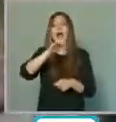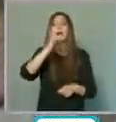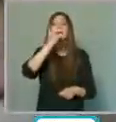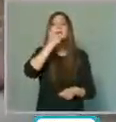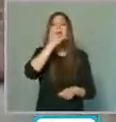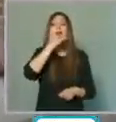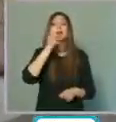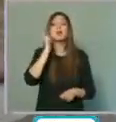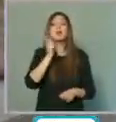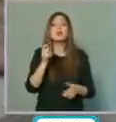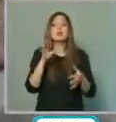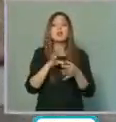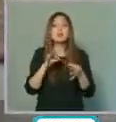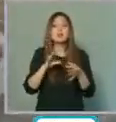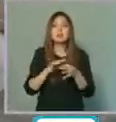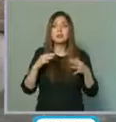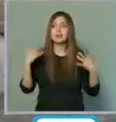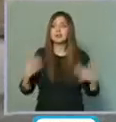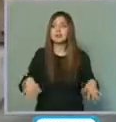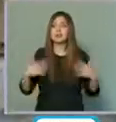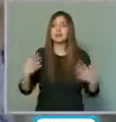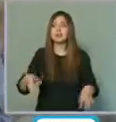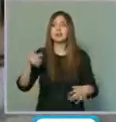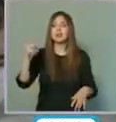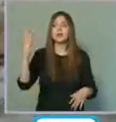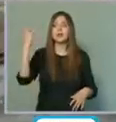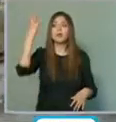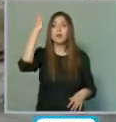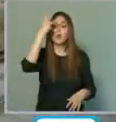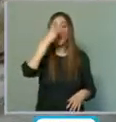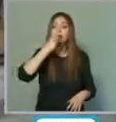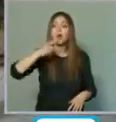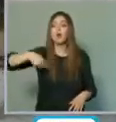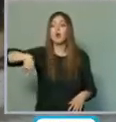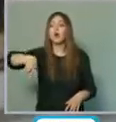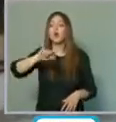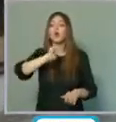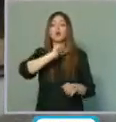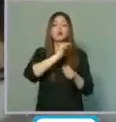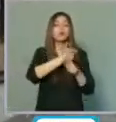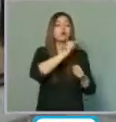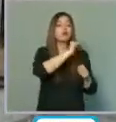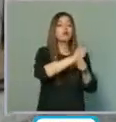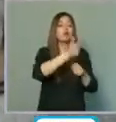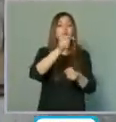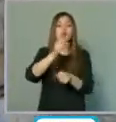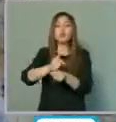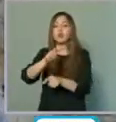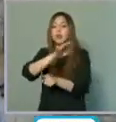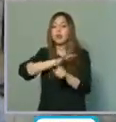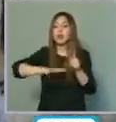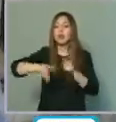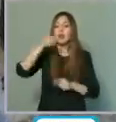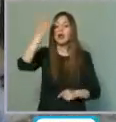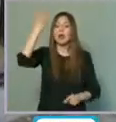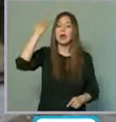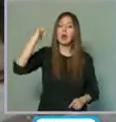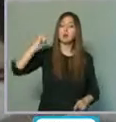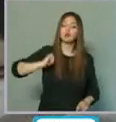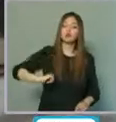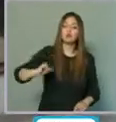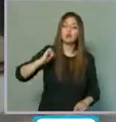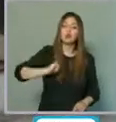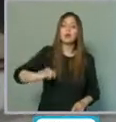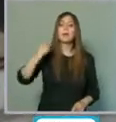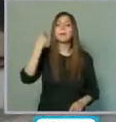decir, ¡ay, ojitos pajaritos! Pero qué bonito es descubrir colonias que creemos antiguas y están